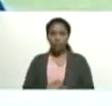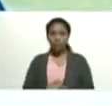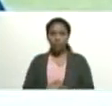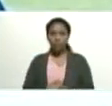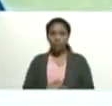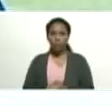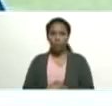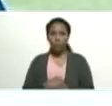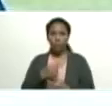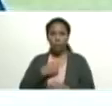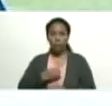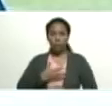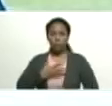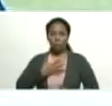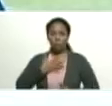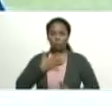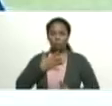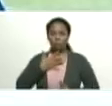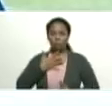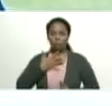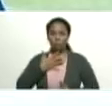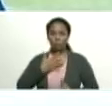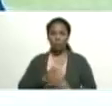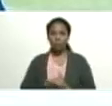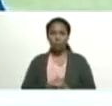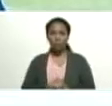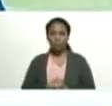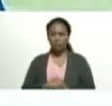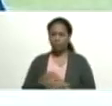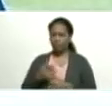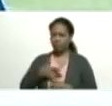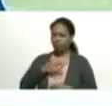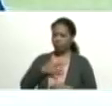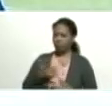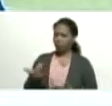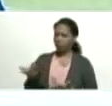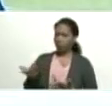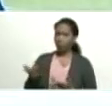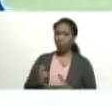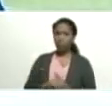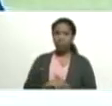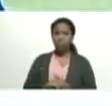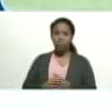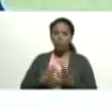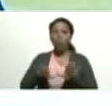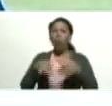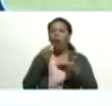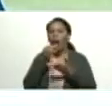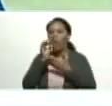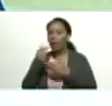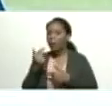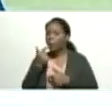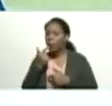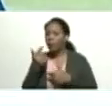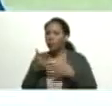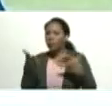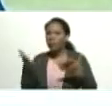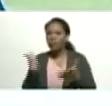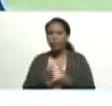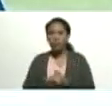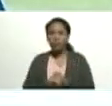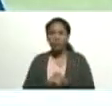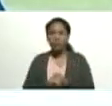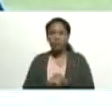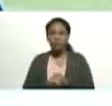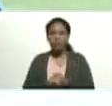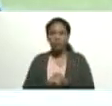Estoy inspirado, Ale. ¿Qué es esto, Castro Soteldo? Café maravilloso ahí. Que nos... ¿Cuál? ¿Cuál café es este? Ese creo que es el uno otra vez